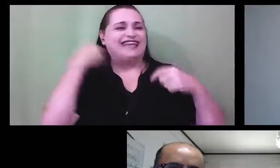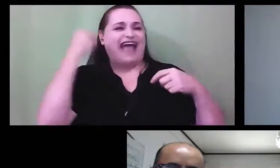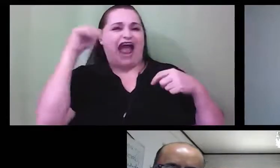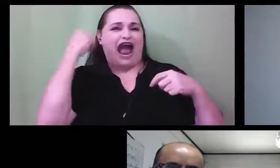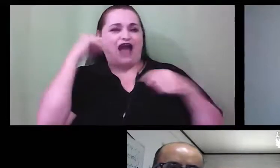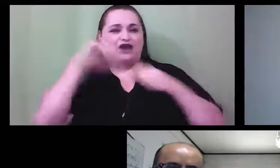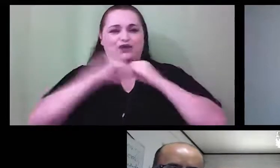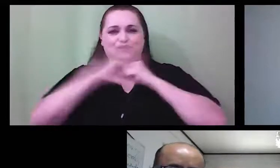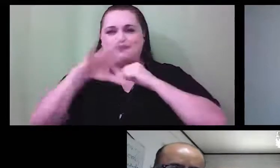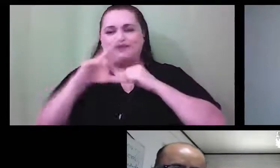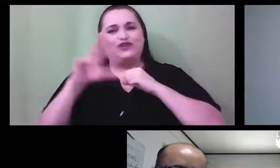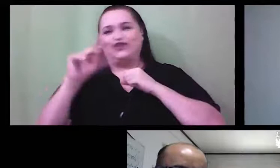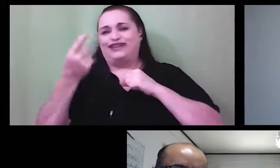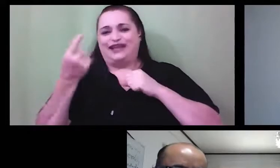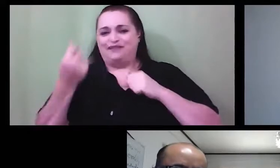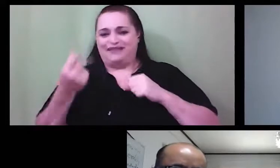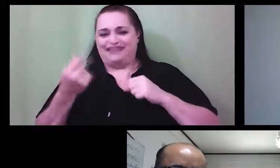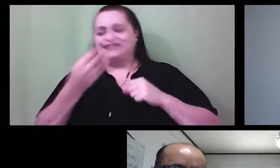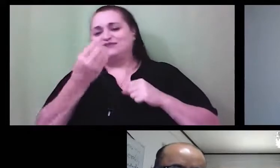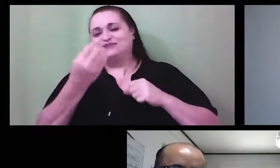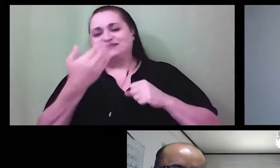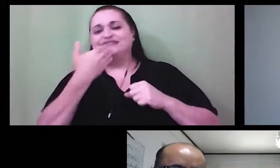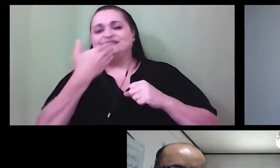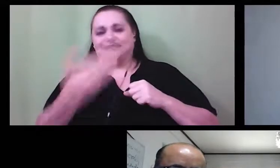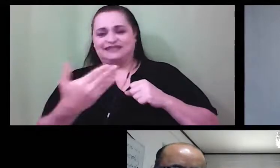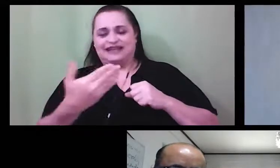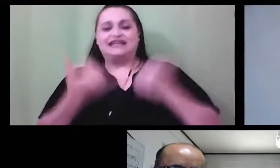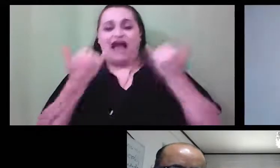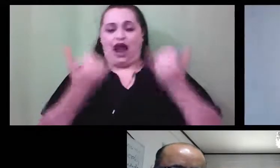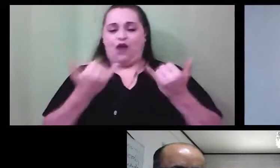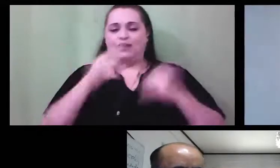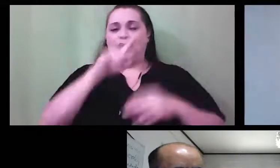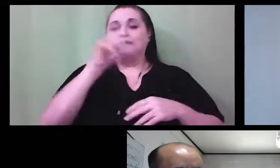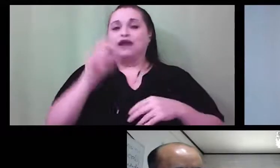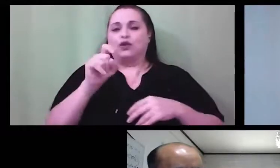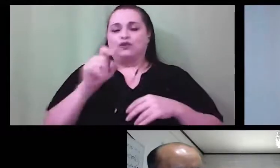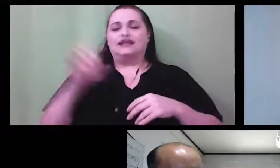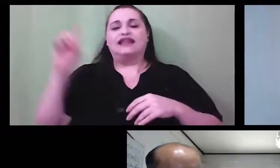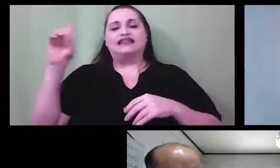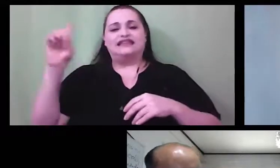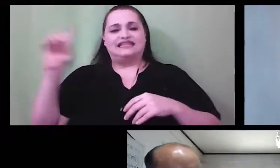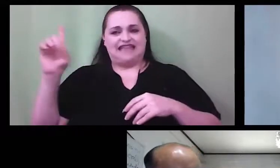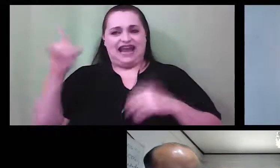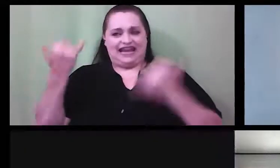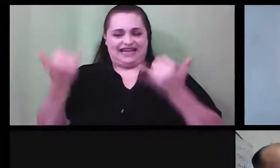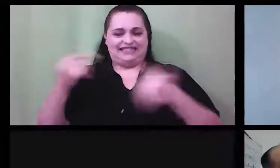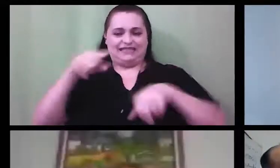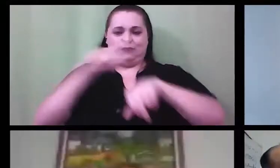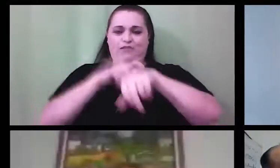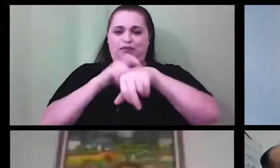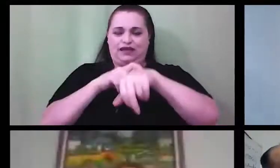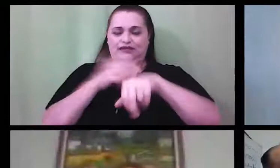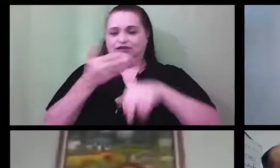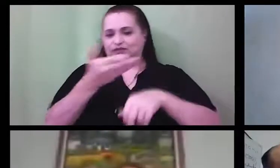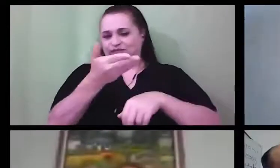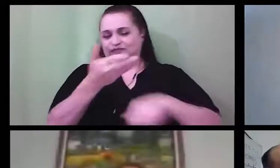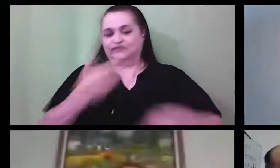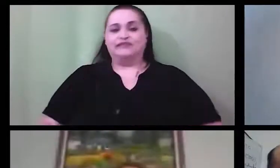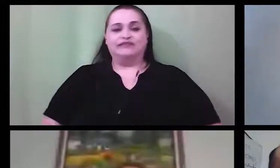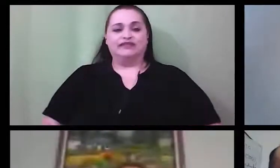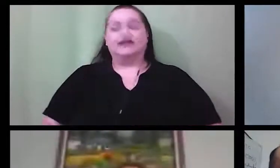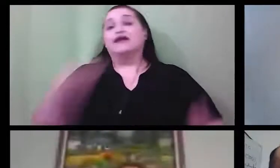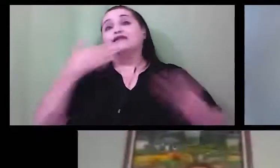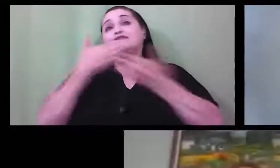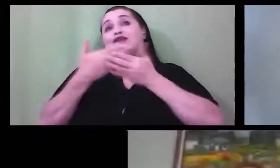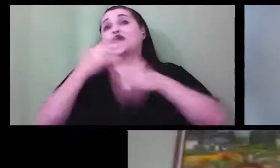tenía precio. Muchísimas gracias. Voy con la pregunta para Dixiana en este momento. Bueno,